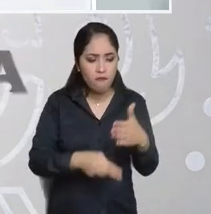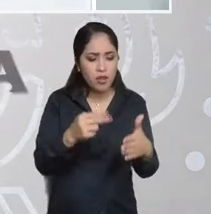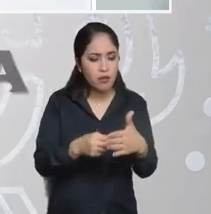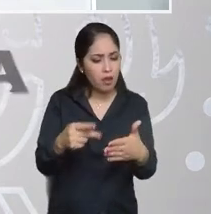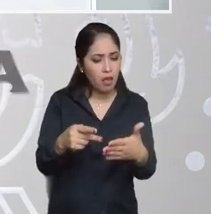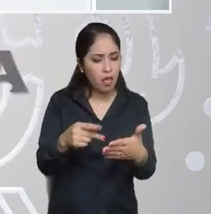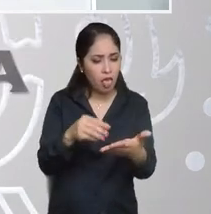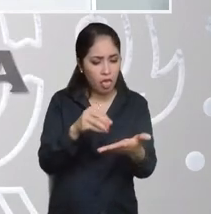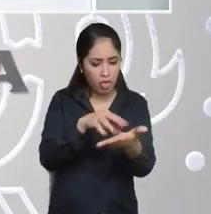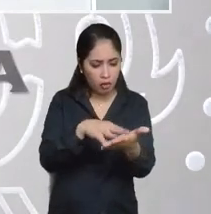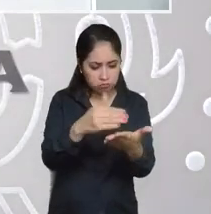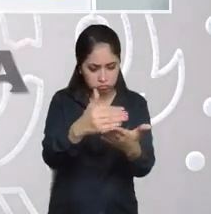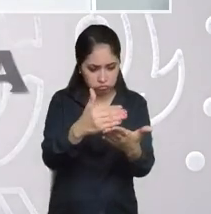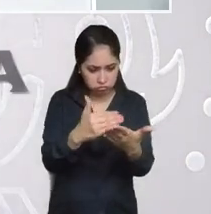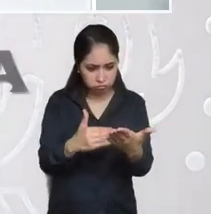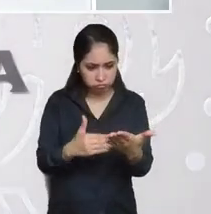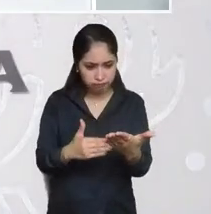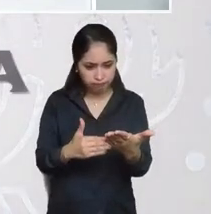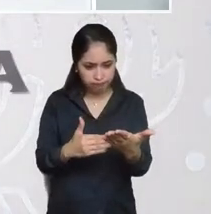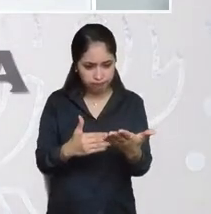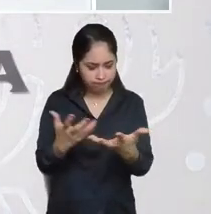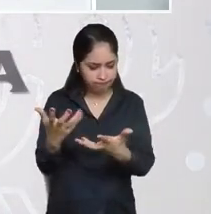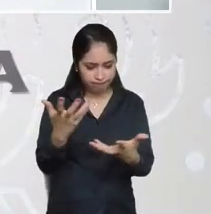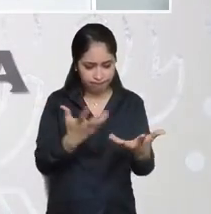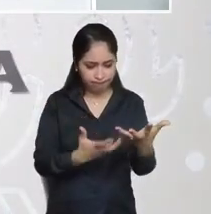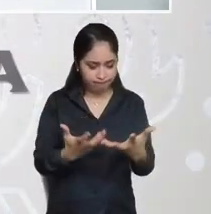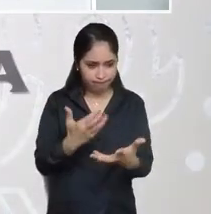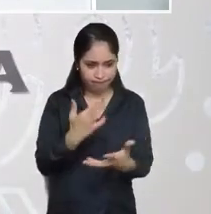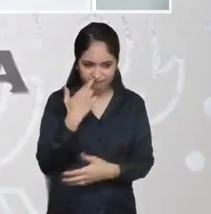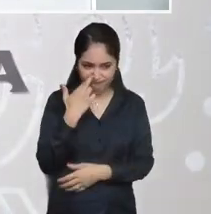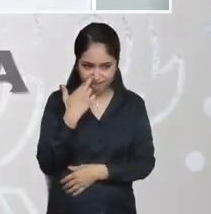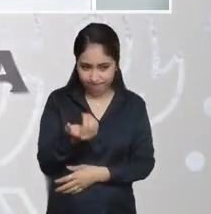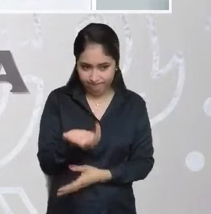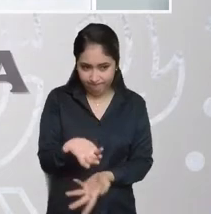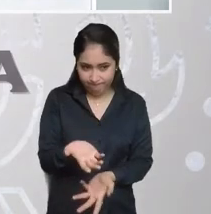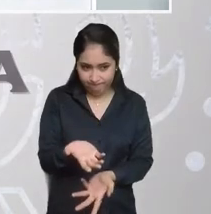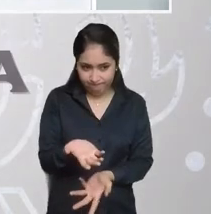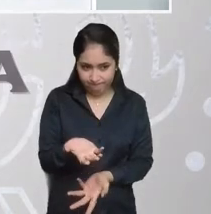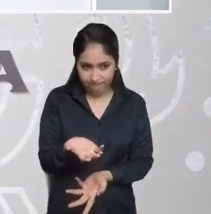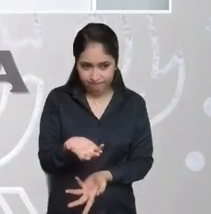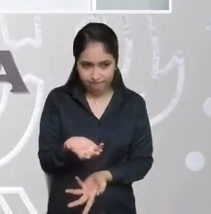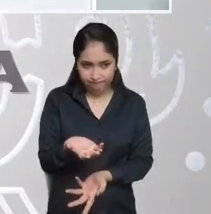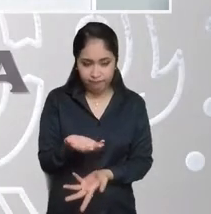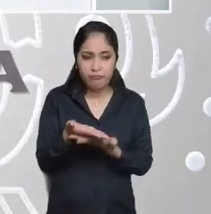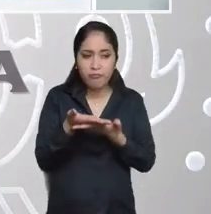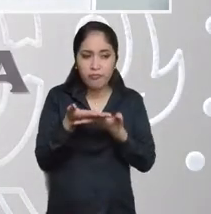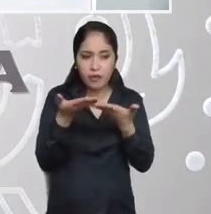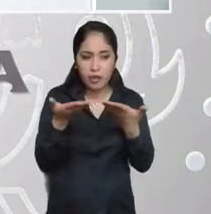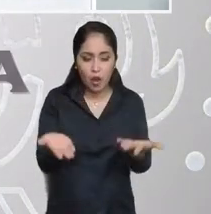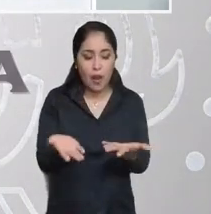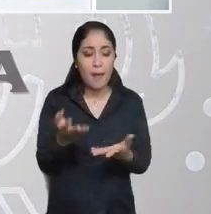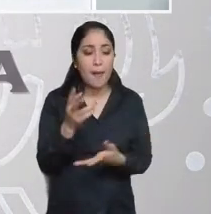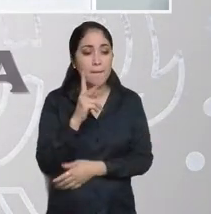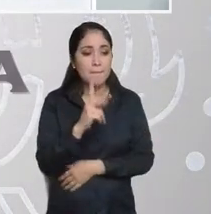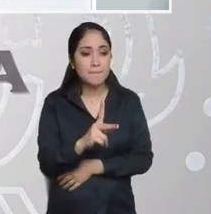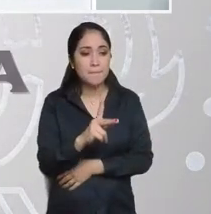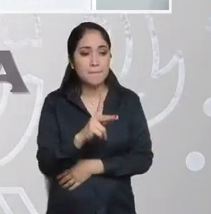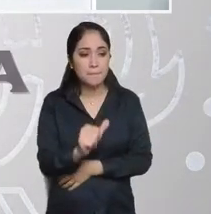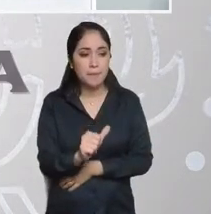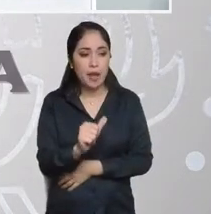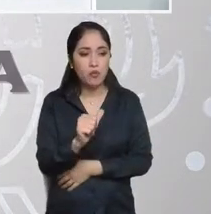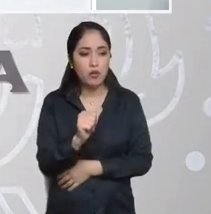de irregularidades. Entonces sí. Ahora, el tema de Paulo Gómez, ¿no oíste bien